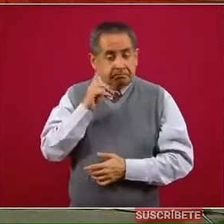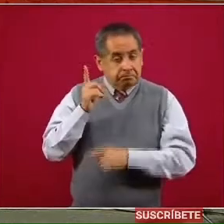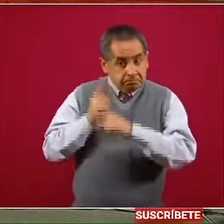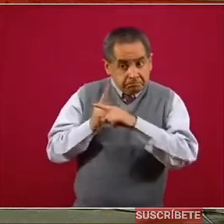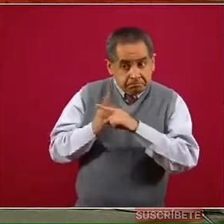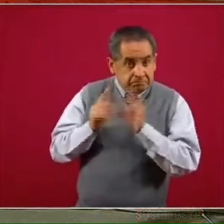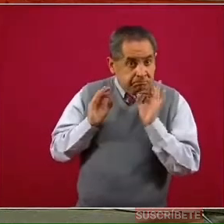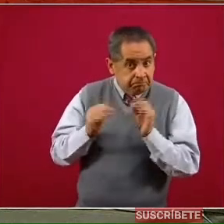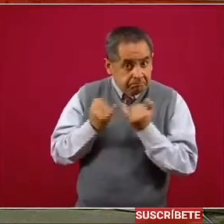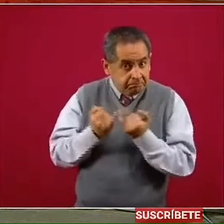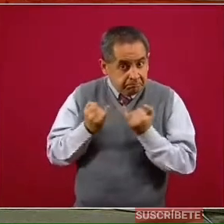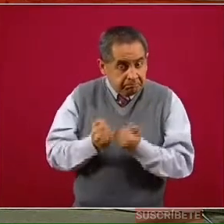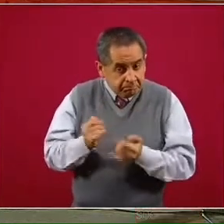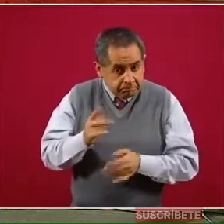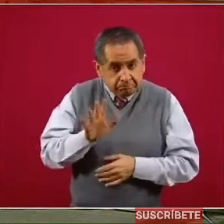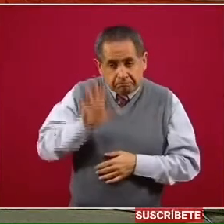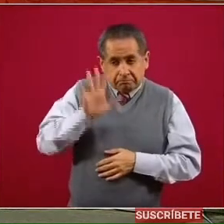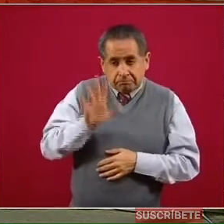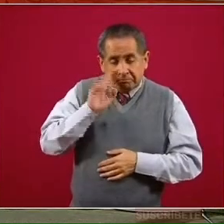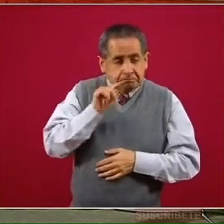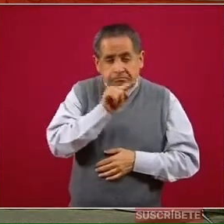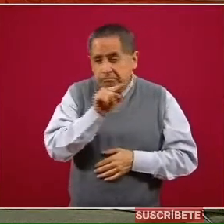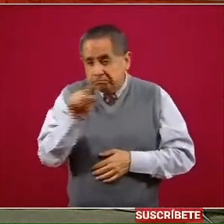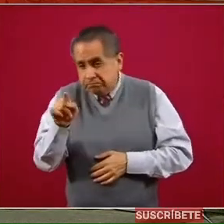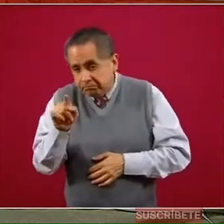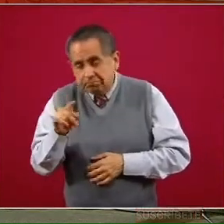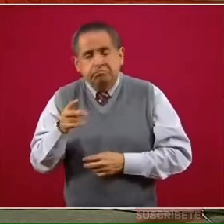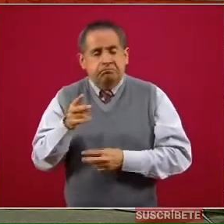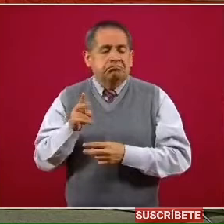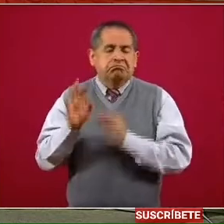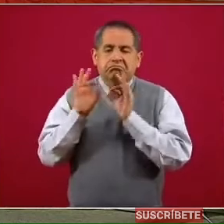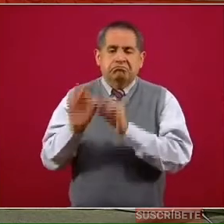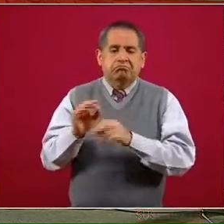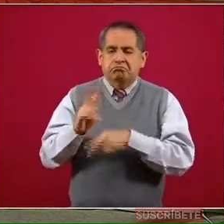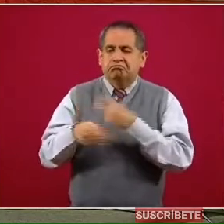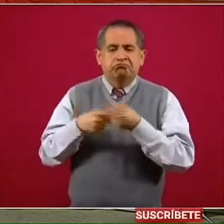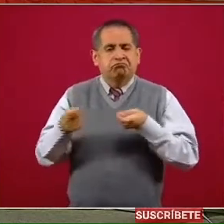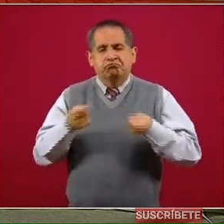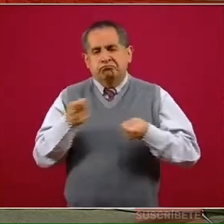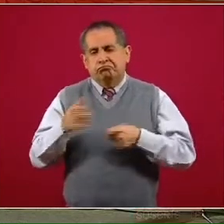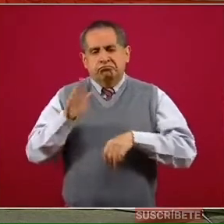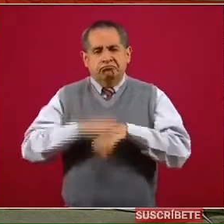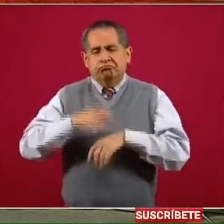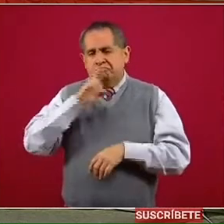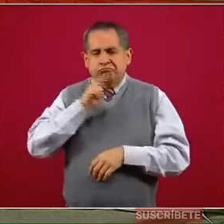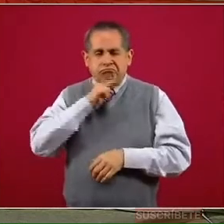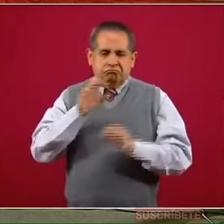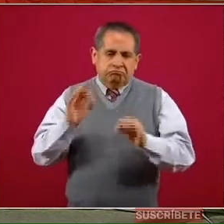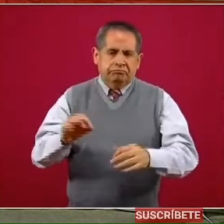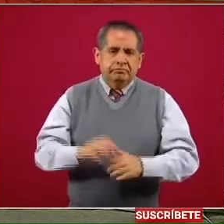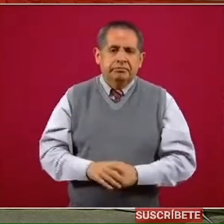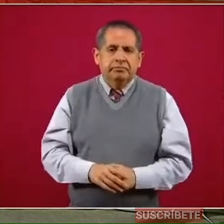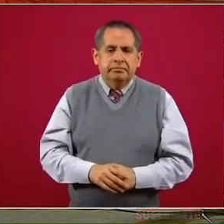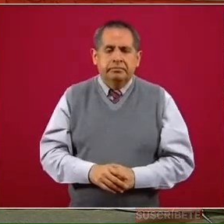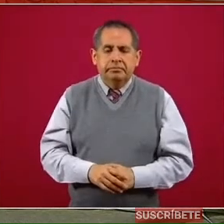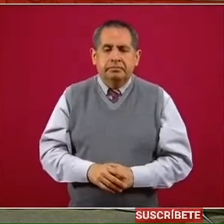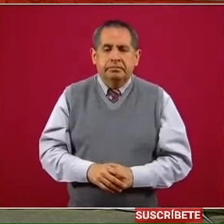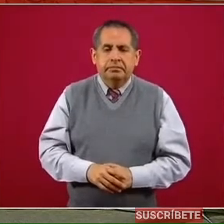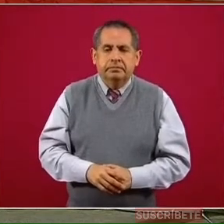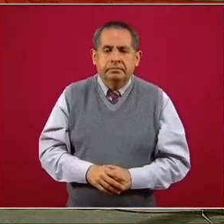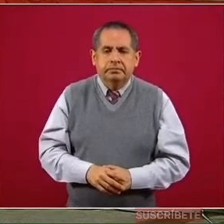es positiva, como parece serlo por las curvas epidémicas, van a lograr un control más pronto. La siguiente.